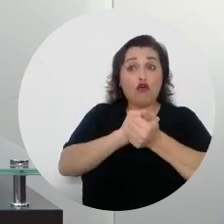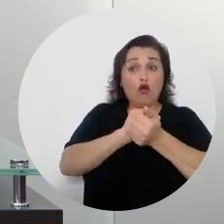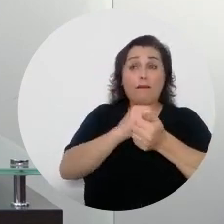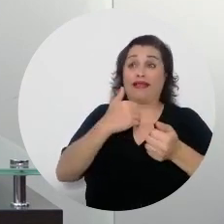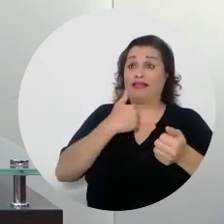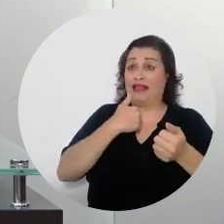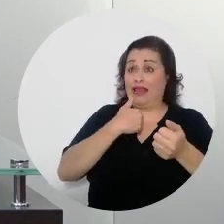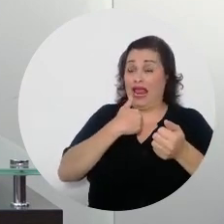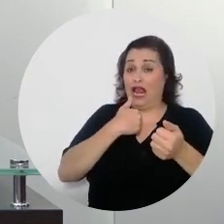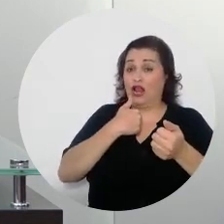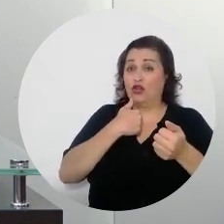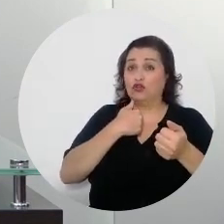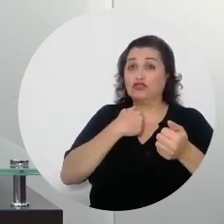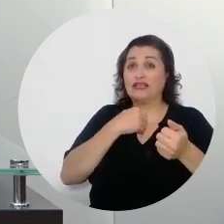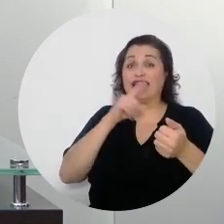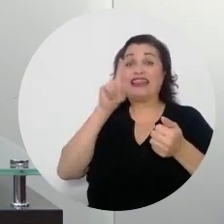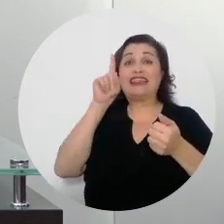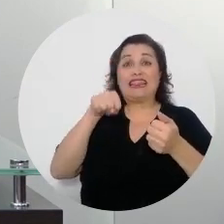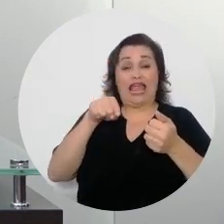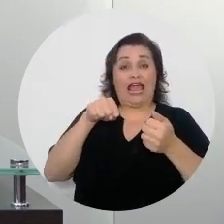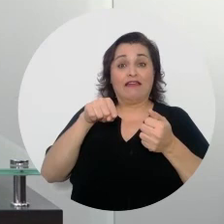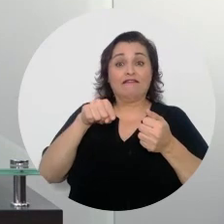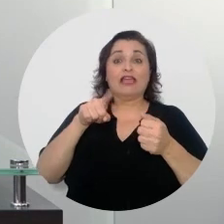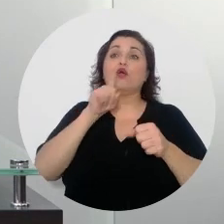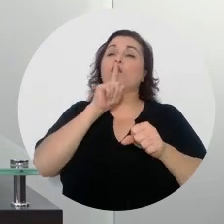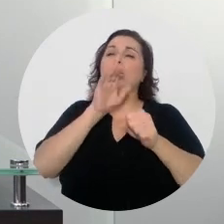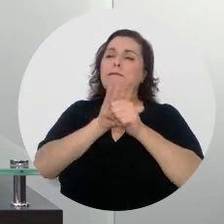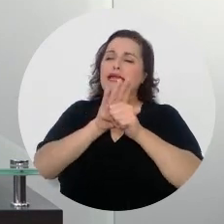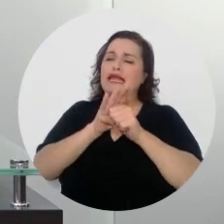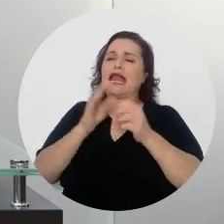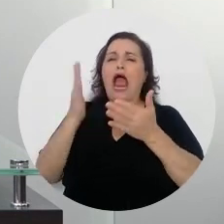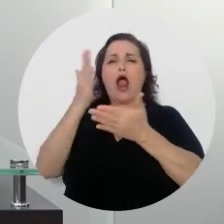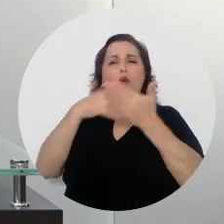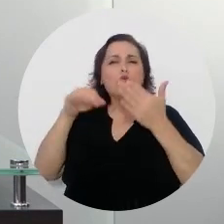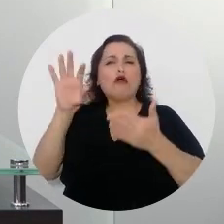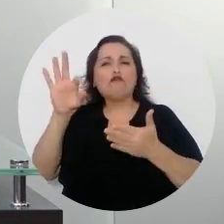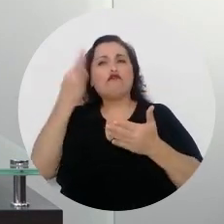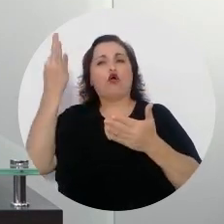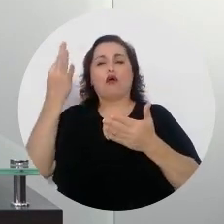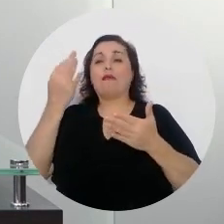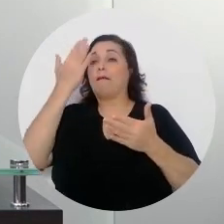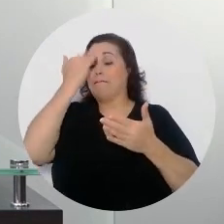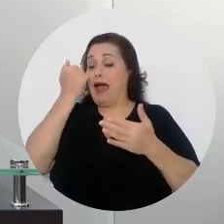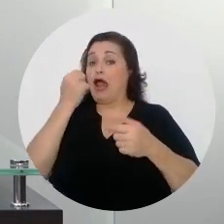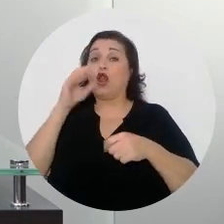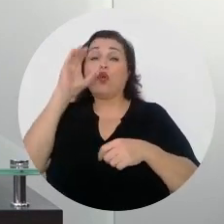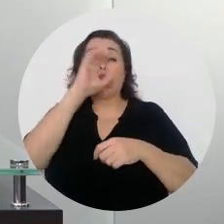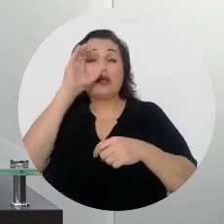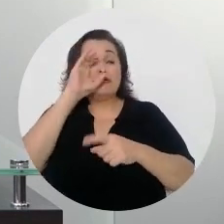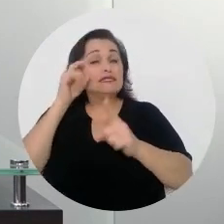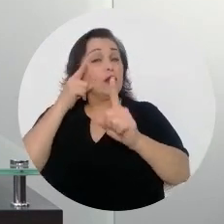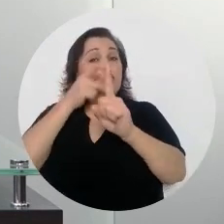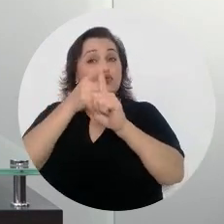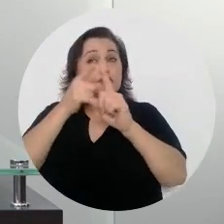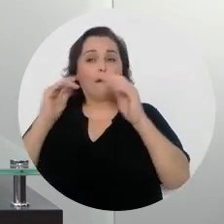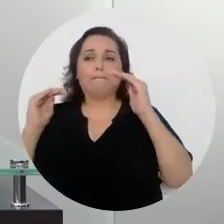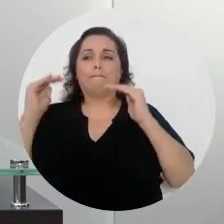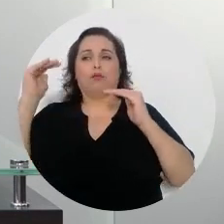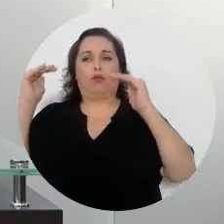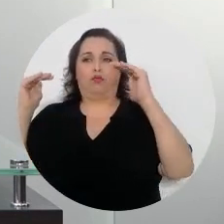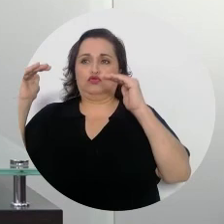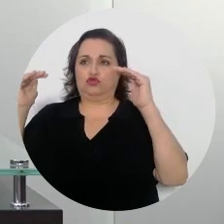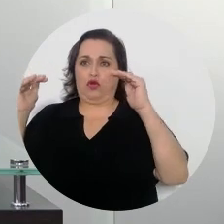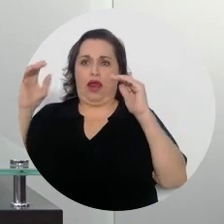reforma o en caso de tenerlos, tienen que confluir de cierta manera para que lo que se busca sea